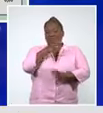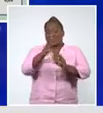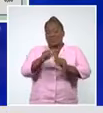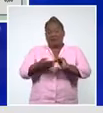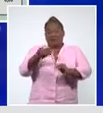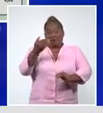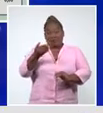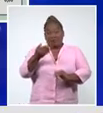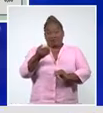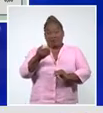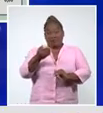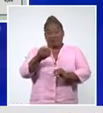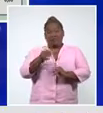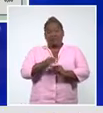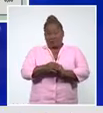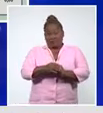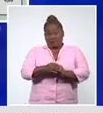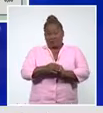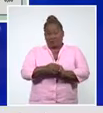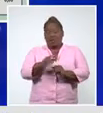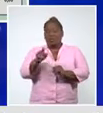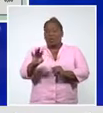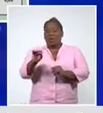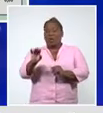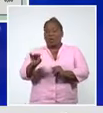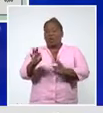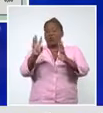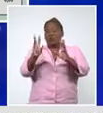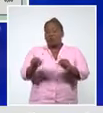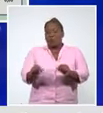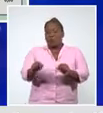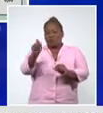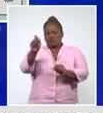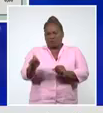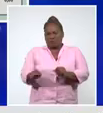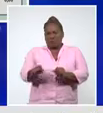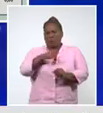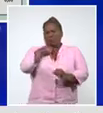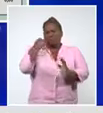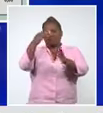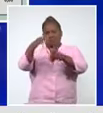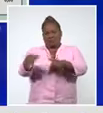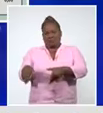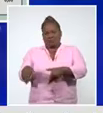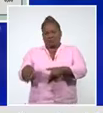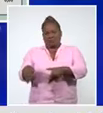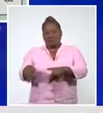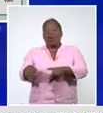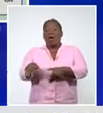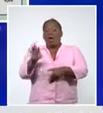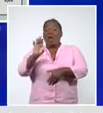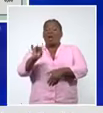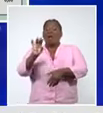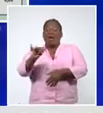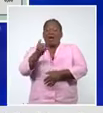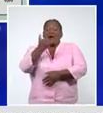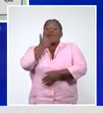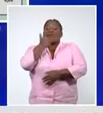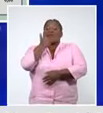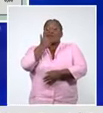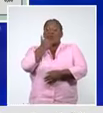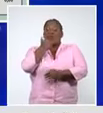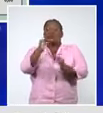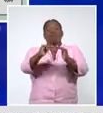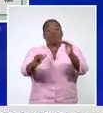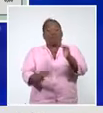70. Estoy hablando en números absolutos, número de fallecidos. Si vamos a hablar de tasa, bueno, pues es una de las más bajas, pero